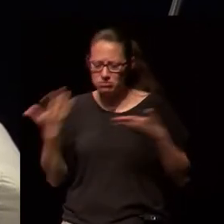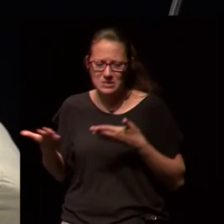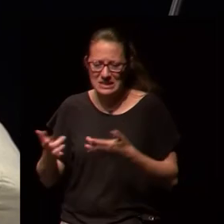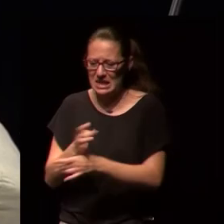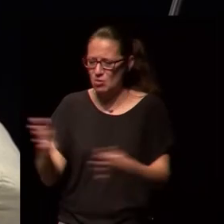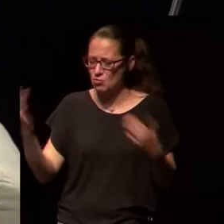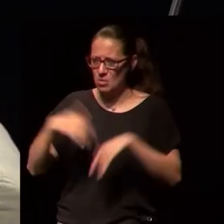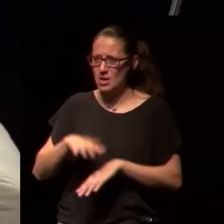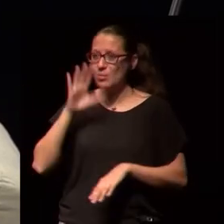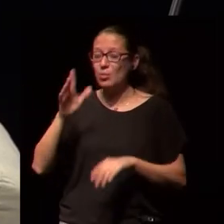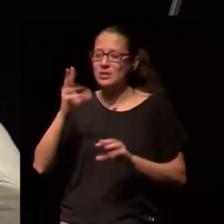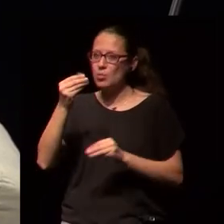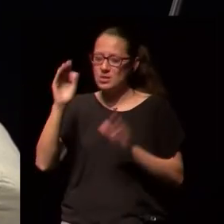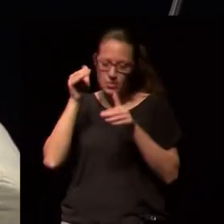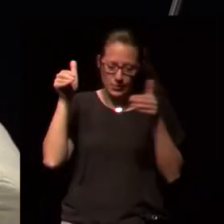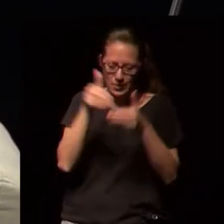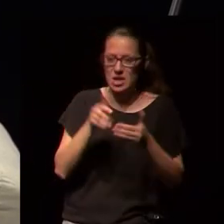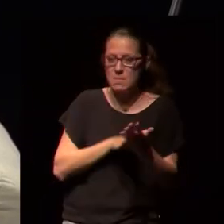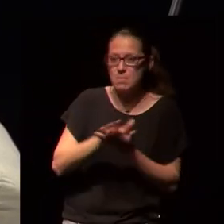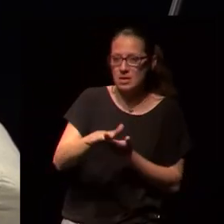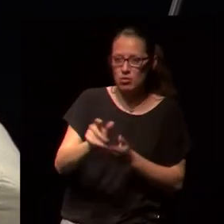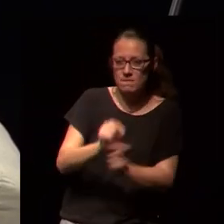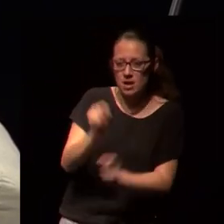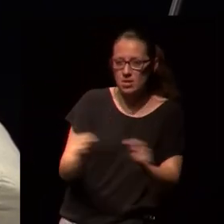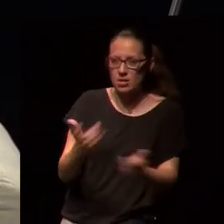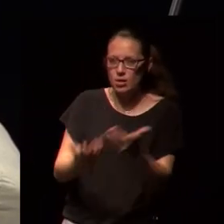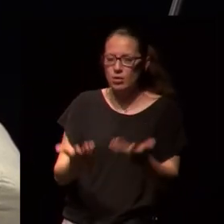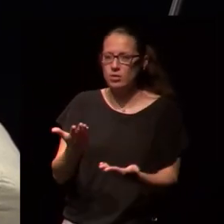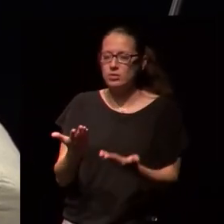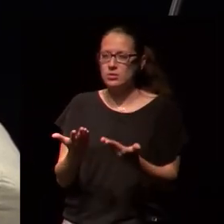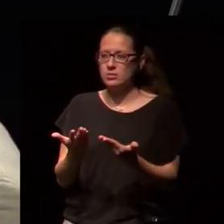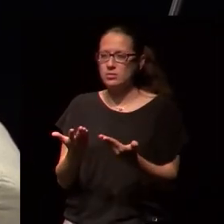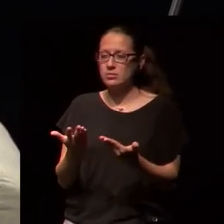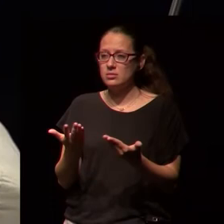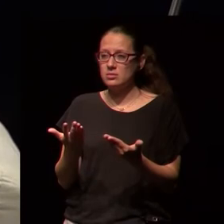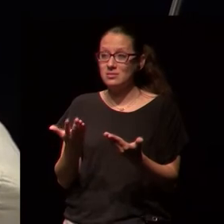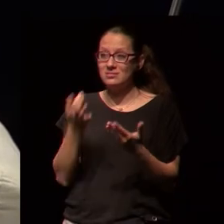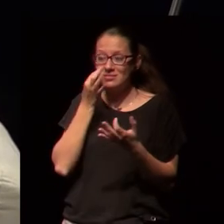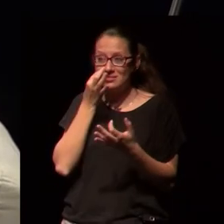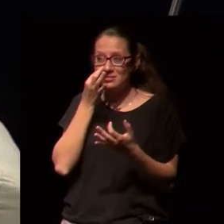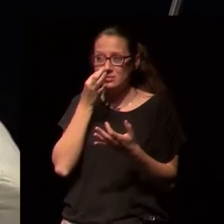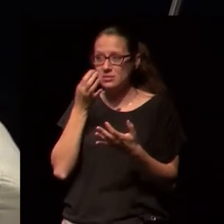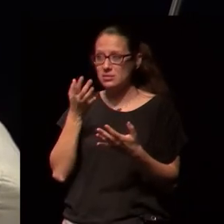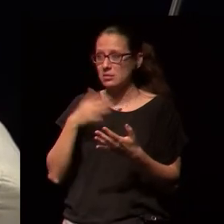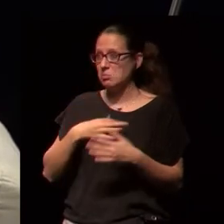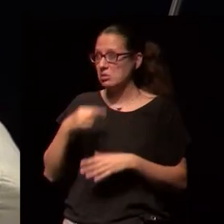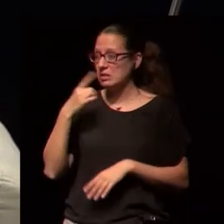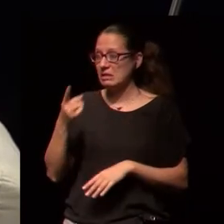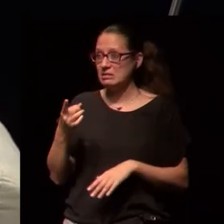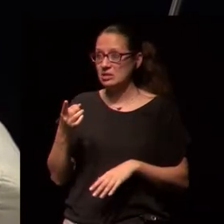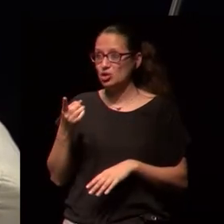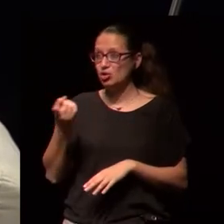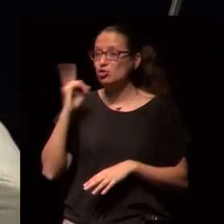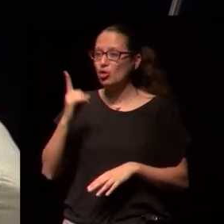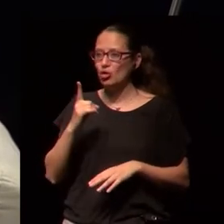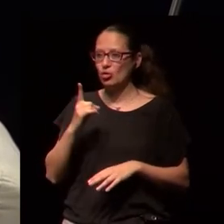porque se centra en el impacto y en la evaluación. Y casi podemos decir que solamente